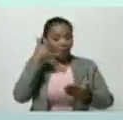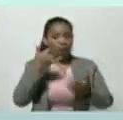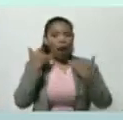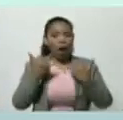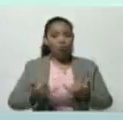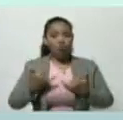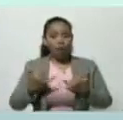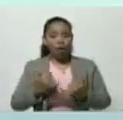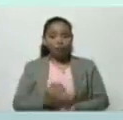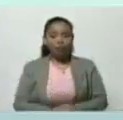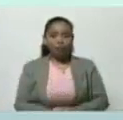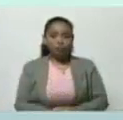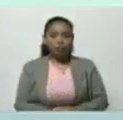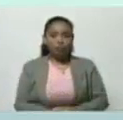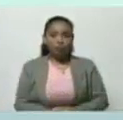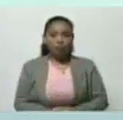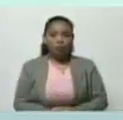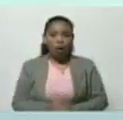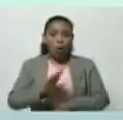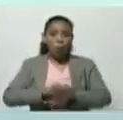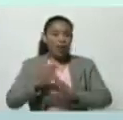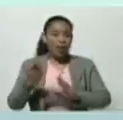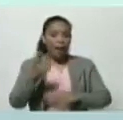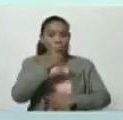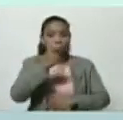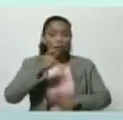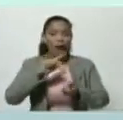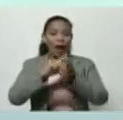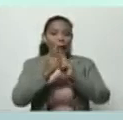actualizado. ¿Por qué? Porque la gente cambia